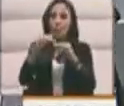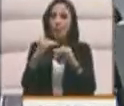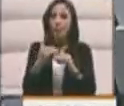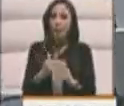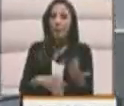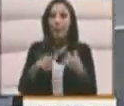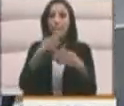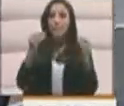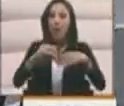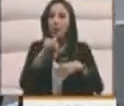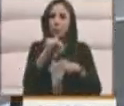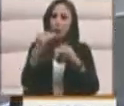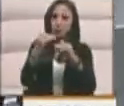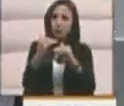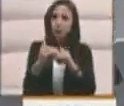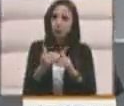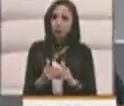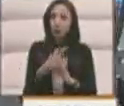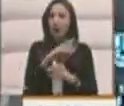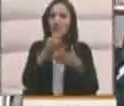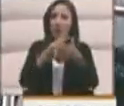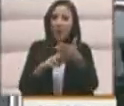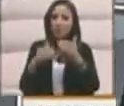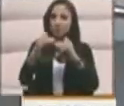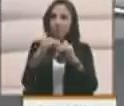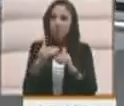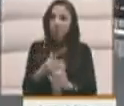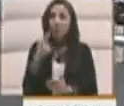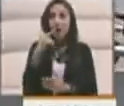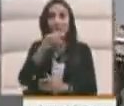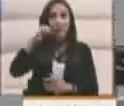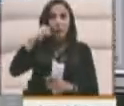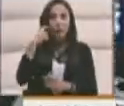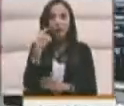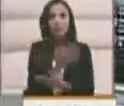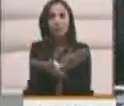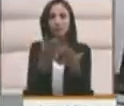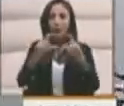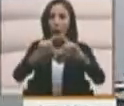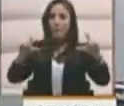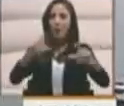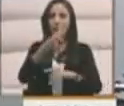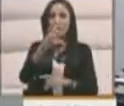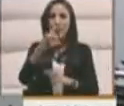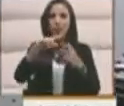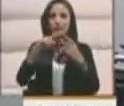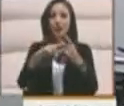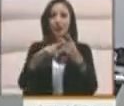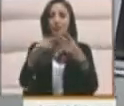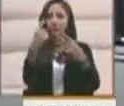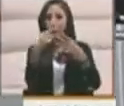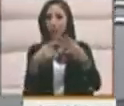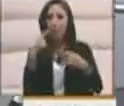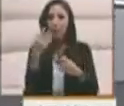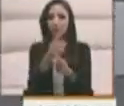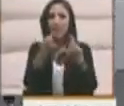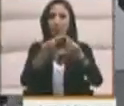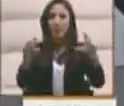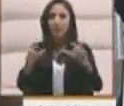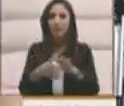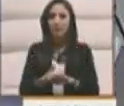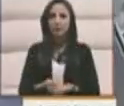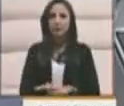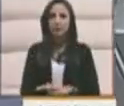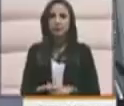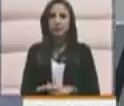con el tema y las reacciones. Recordamos nuestras redes sociales, nos pueden escribir por Instagram a través de arroba... ¡Ay!